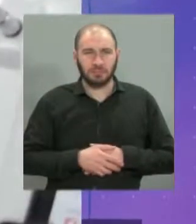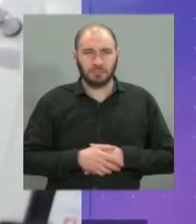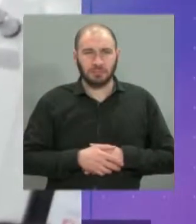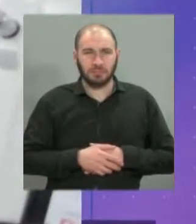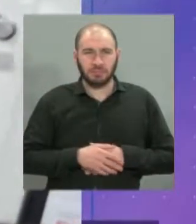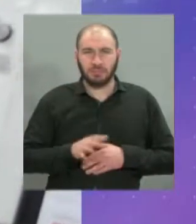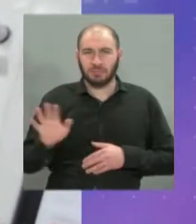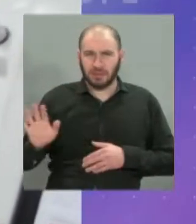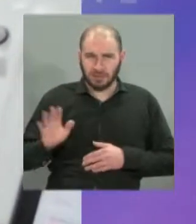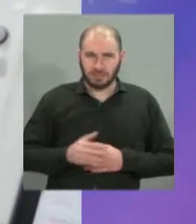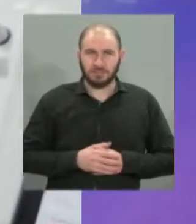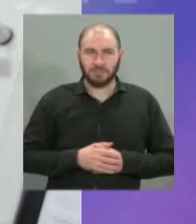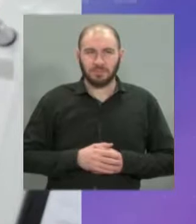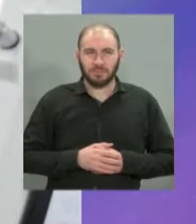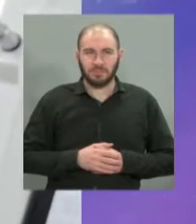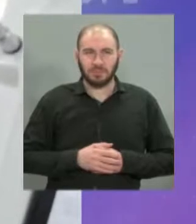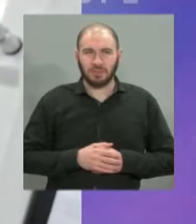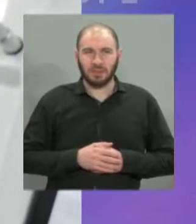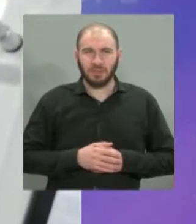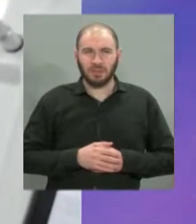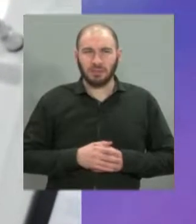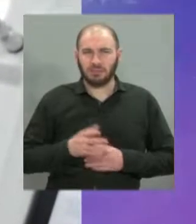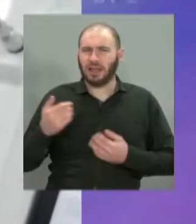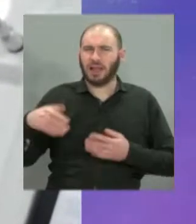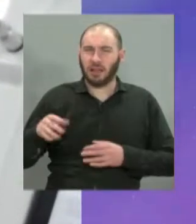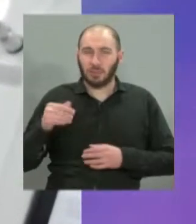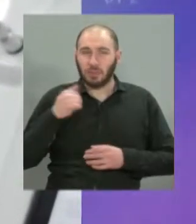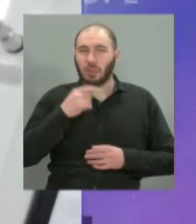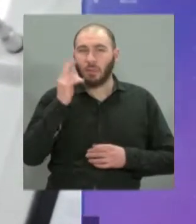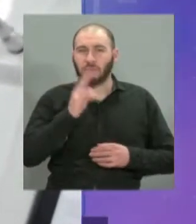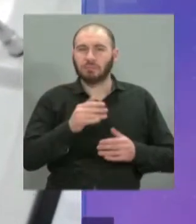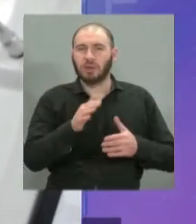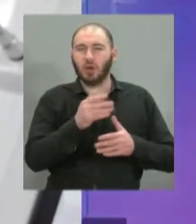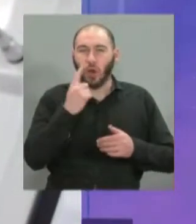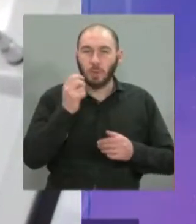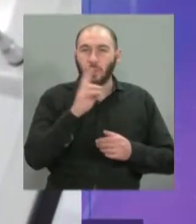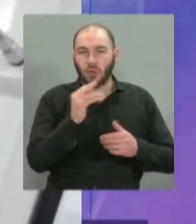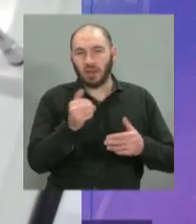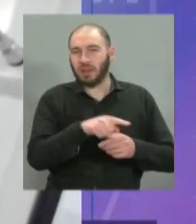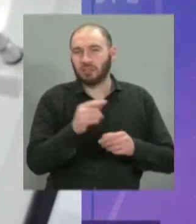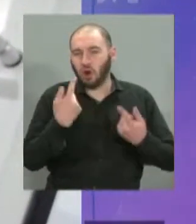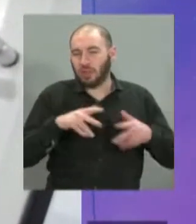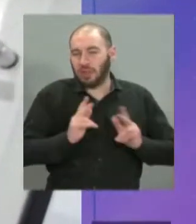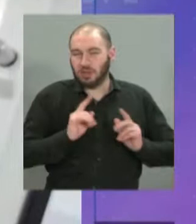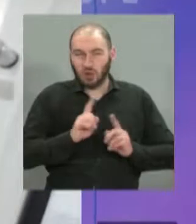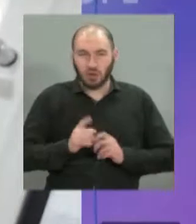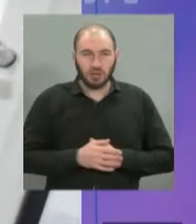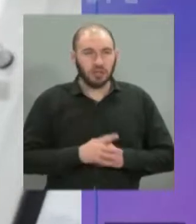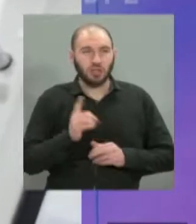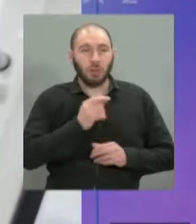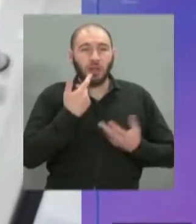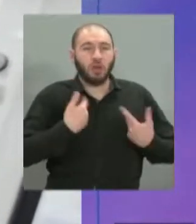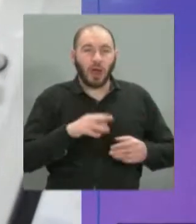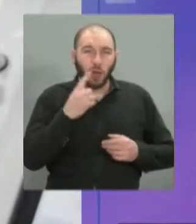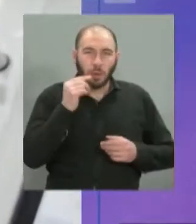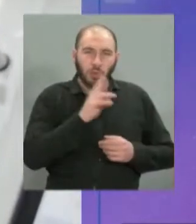No, a ver, pará. Me parece que ese es el lugar. Si vos vieras a una pareja de una mujer y un hombre, no estarías diciendo eso. Así que no, porque sería normal una